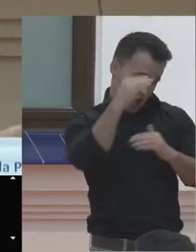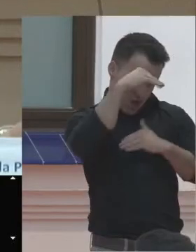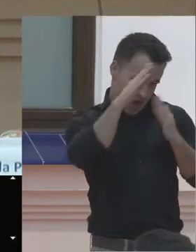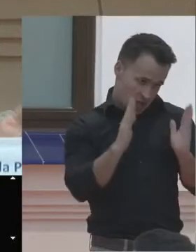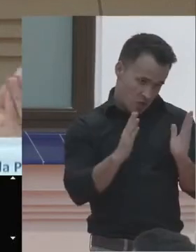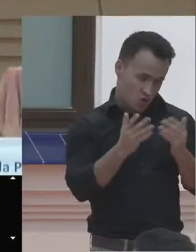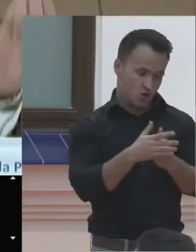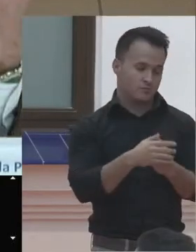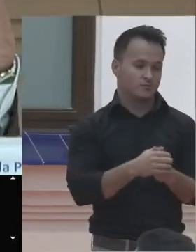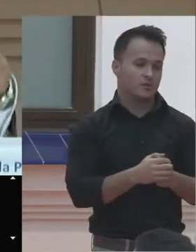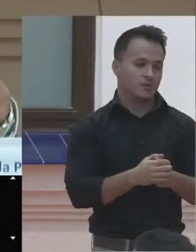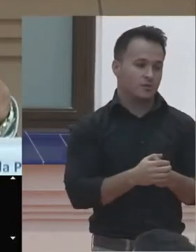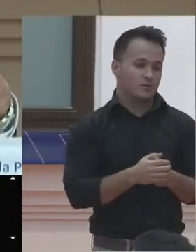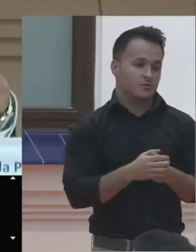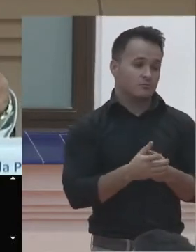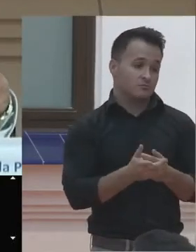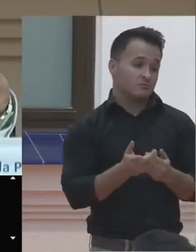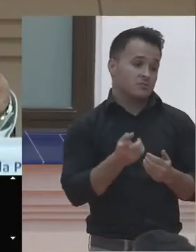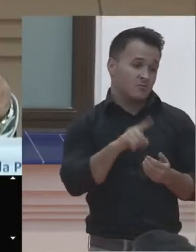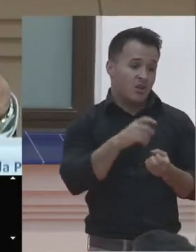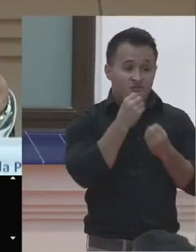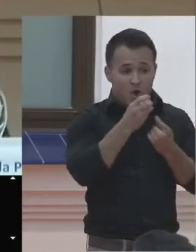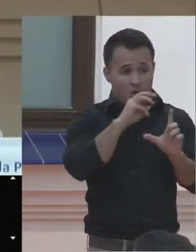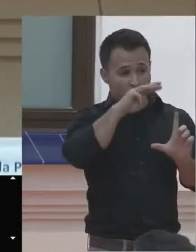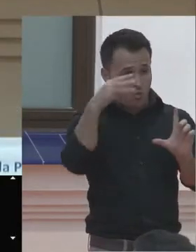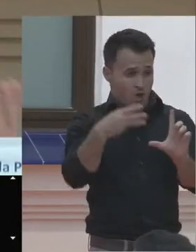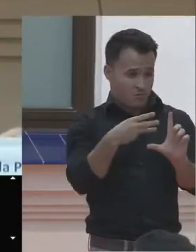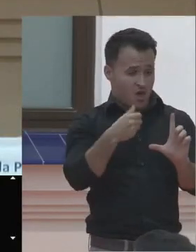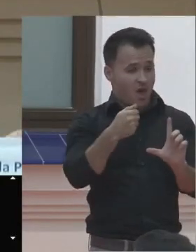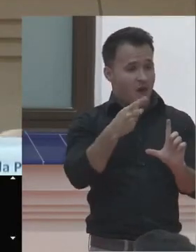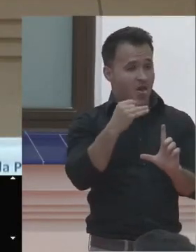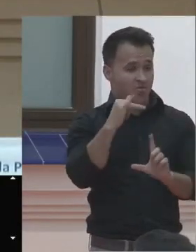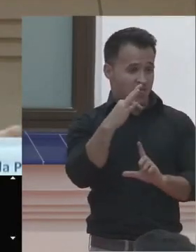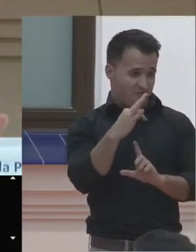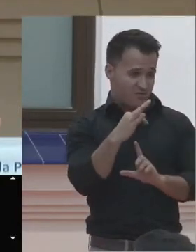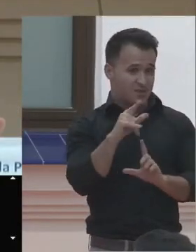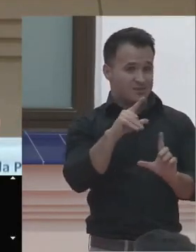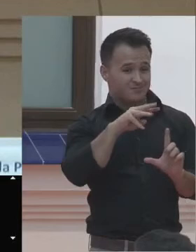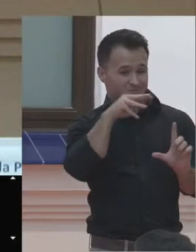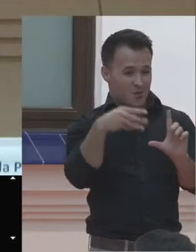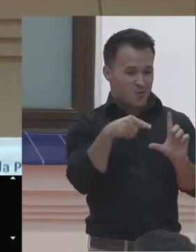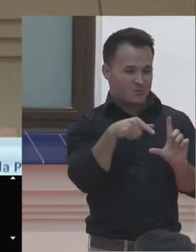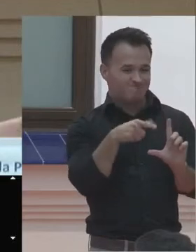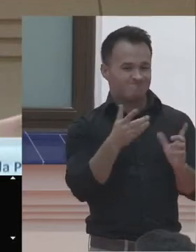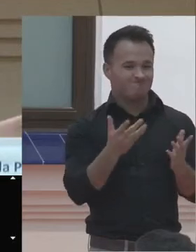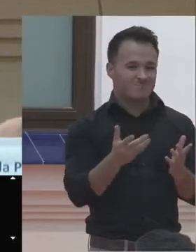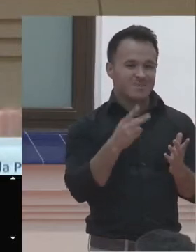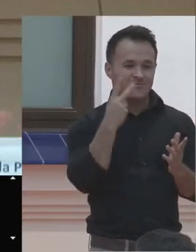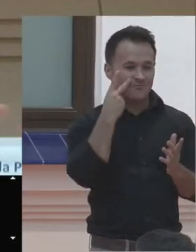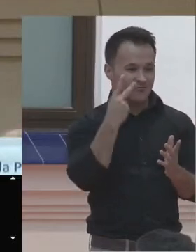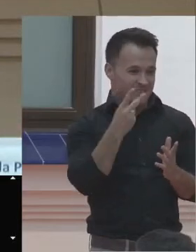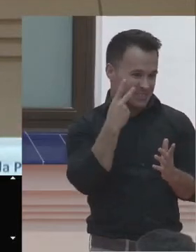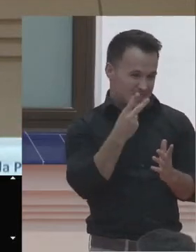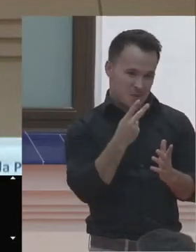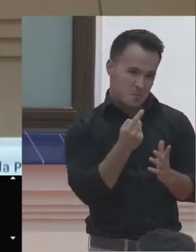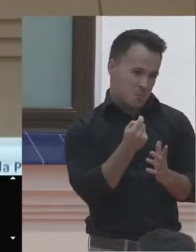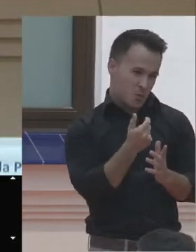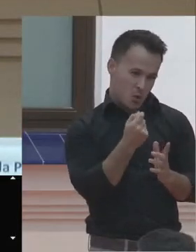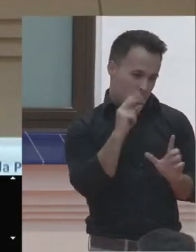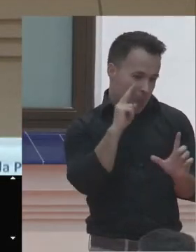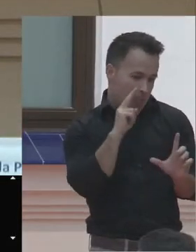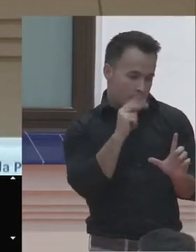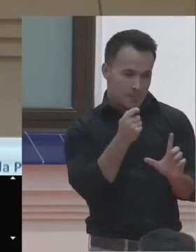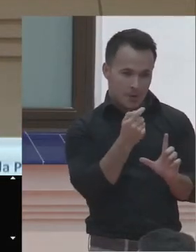utilizados. Sí es cierto que en este caso, aunque también lo informa la página web de Adif, al no ser una página que habitualmente se tenga que visitar, dado que no es